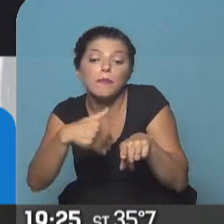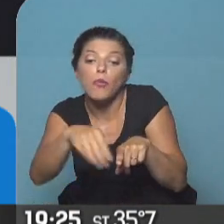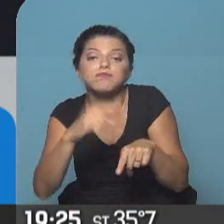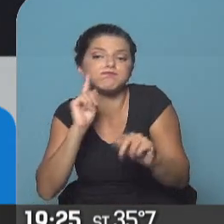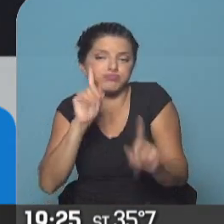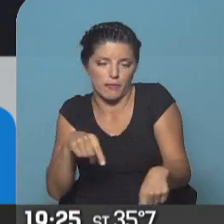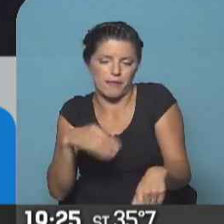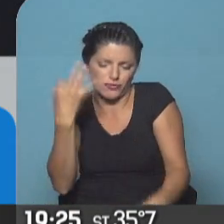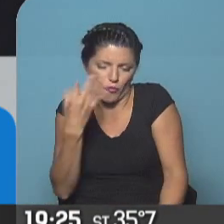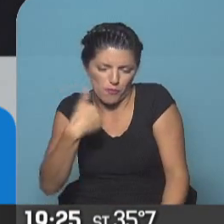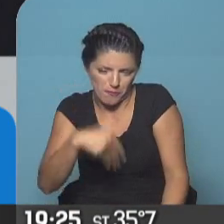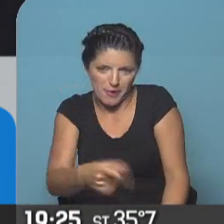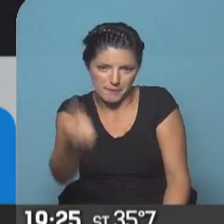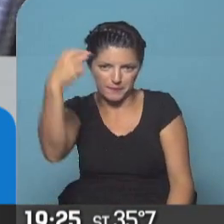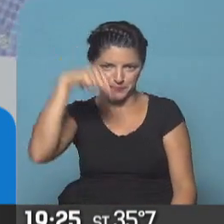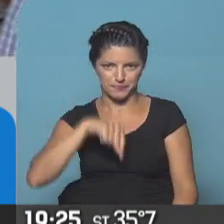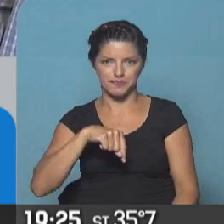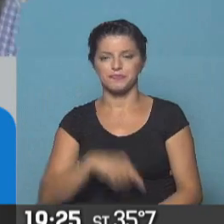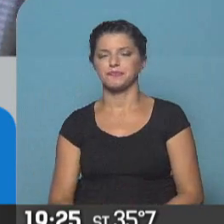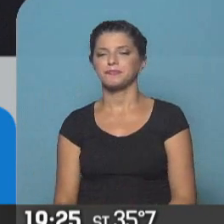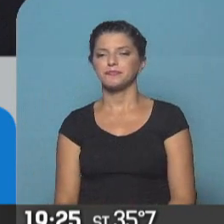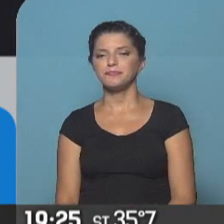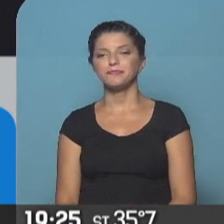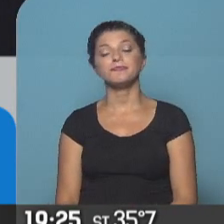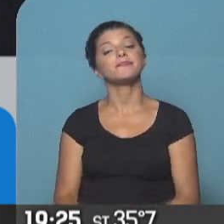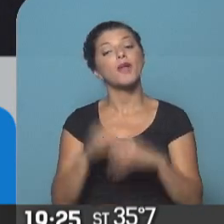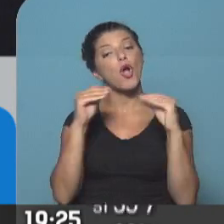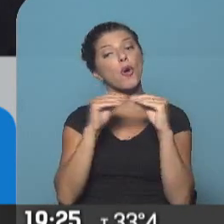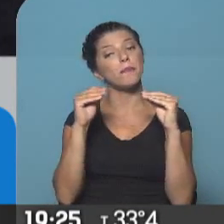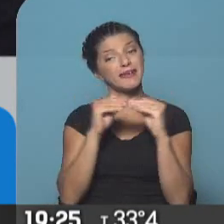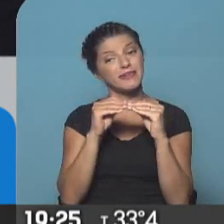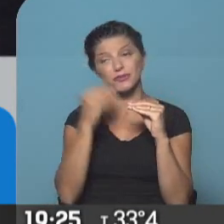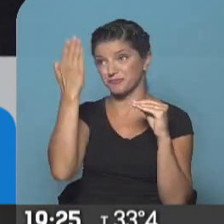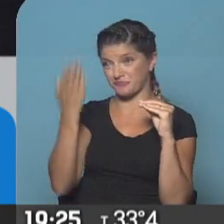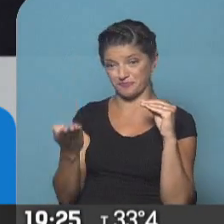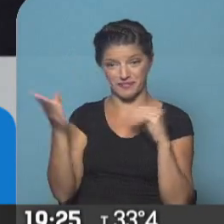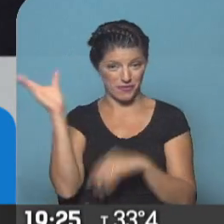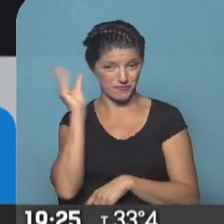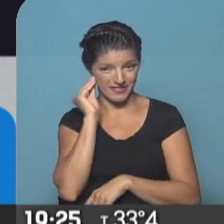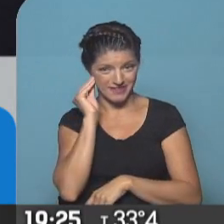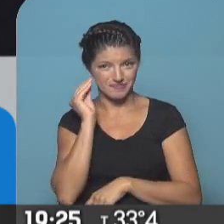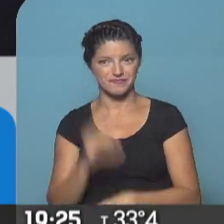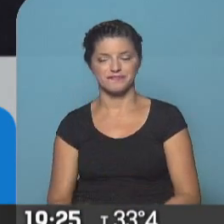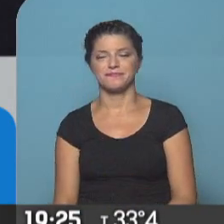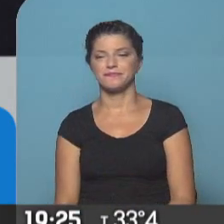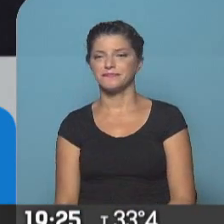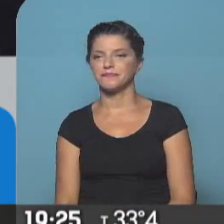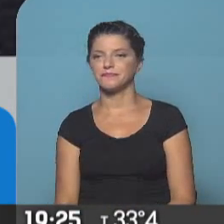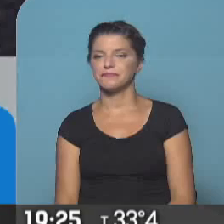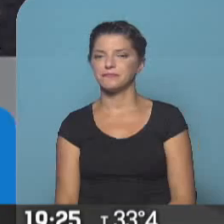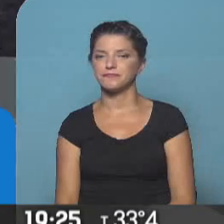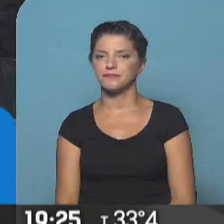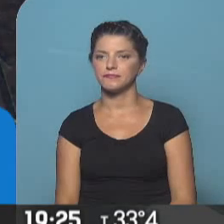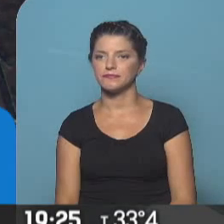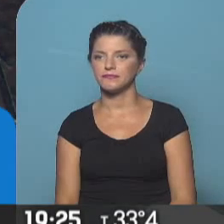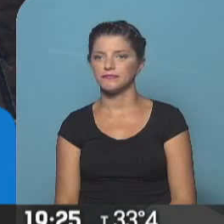quepa ninguna duda. Facundo, Gisela, en los estudios de la Televisión Pública Argentina. Eduardo los está escuchando. Eduardo Valdés. Valdés, hay una gran